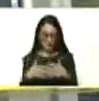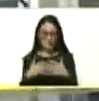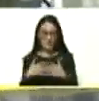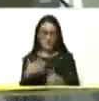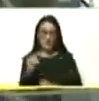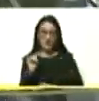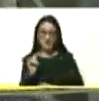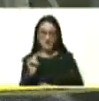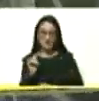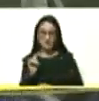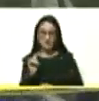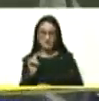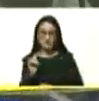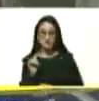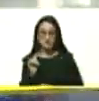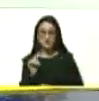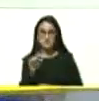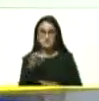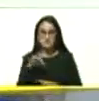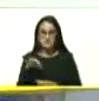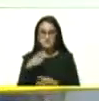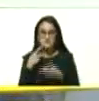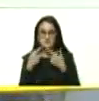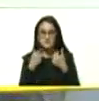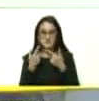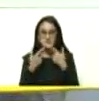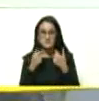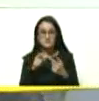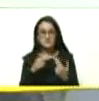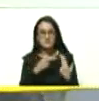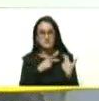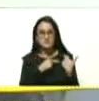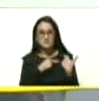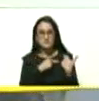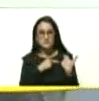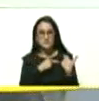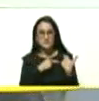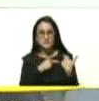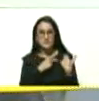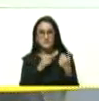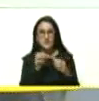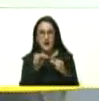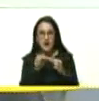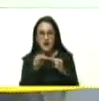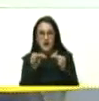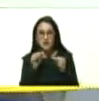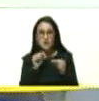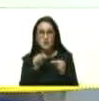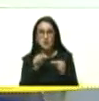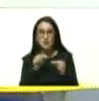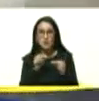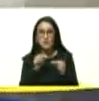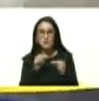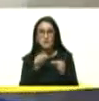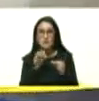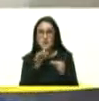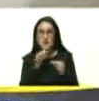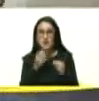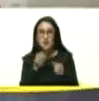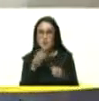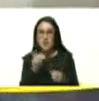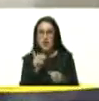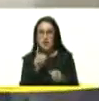acá es una soltadora por color. Solamente se encarga de descartar el grano que no llena los requisitos, que no es